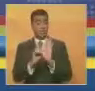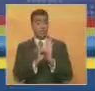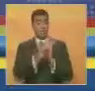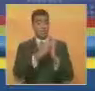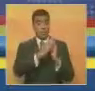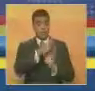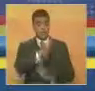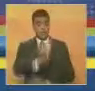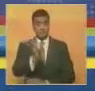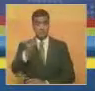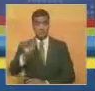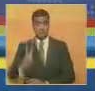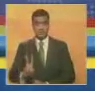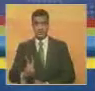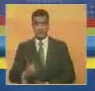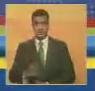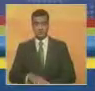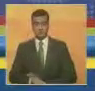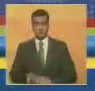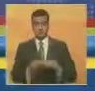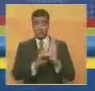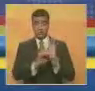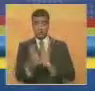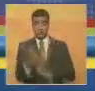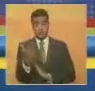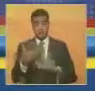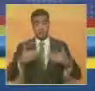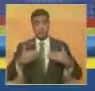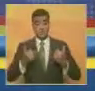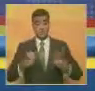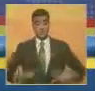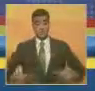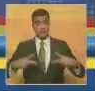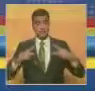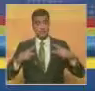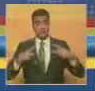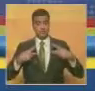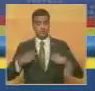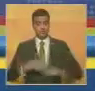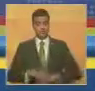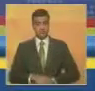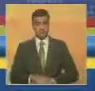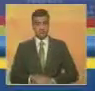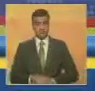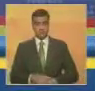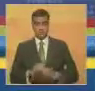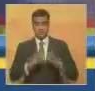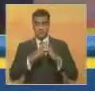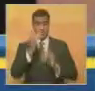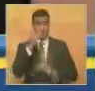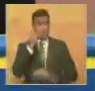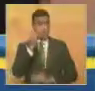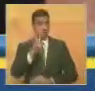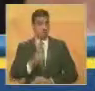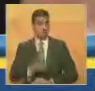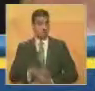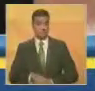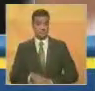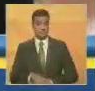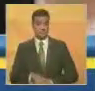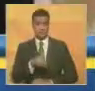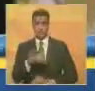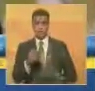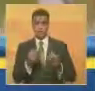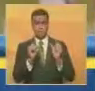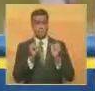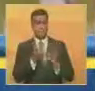los ciudadanos venezolanos en torno a su derecho fundamental a la salud y a la vida y sobre todo de la mujer venezolana estos en muy